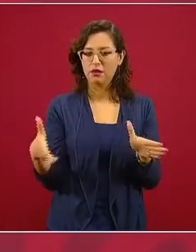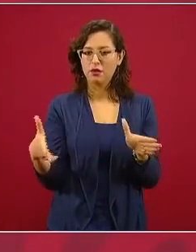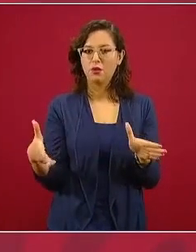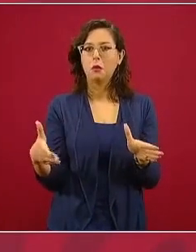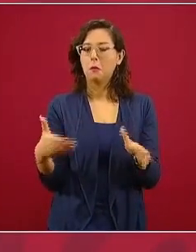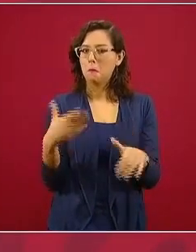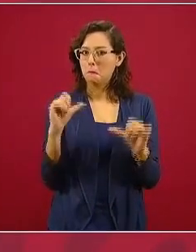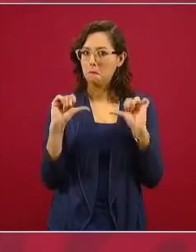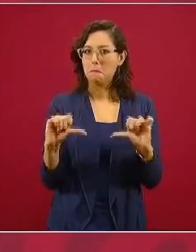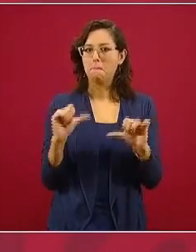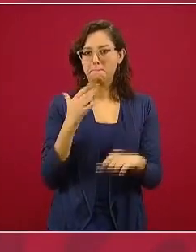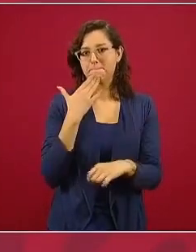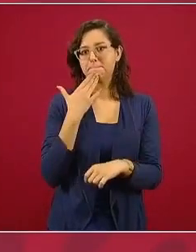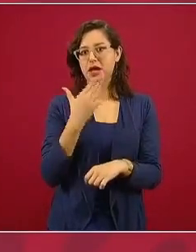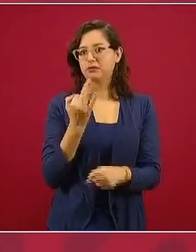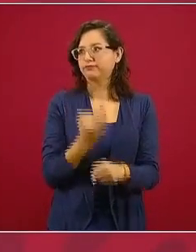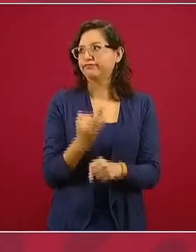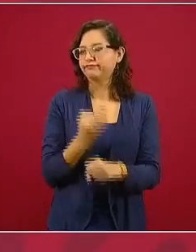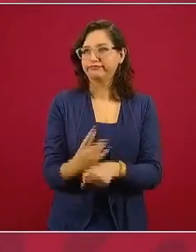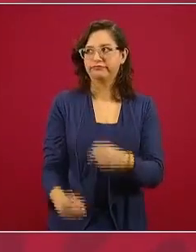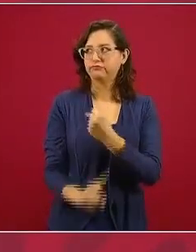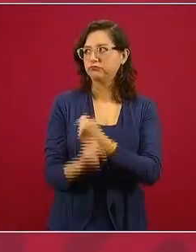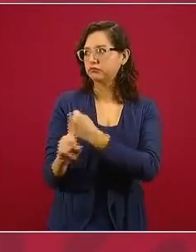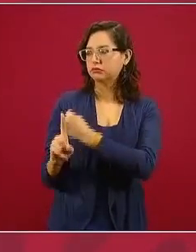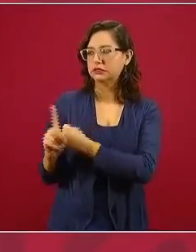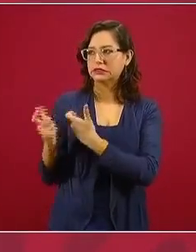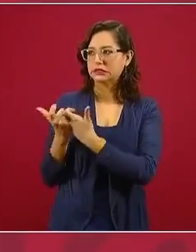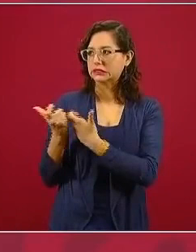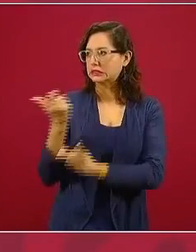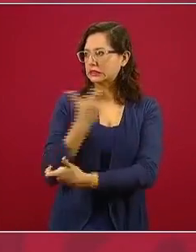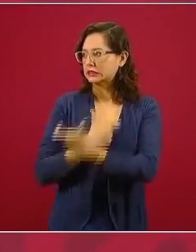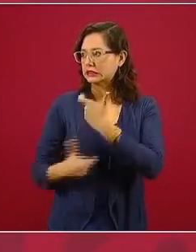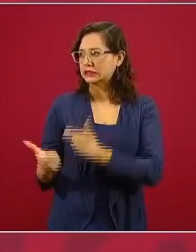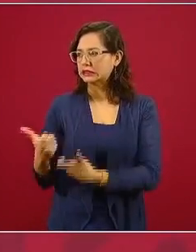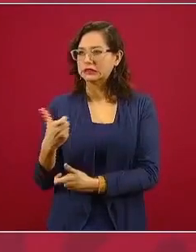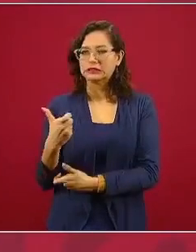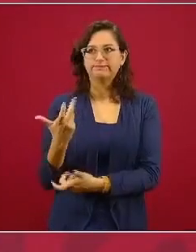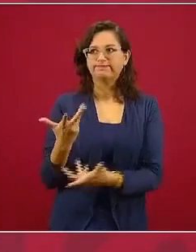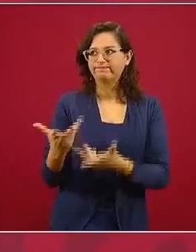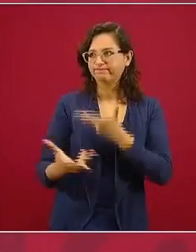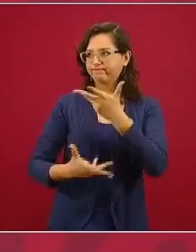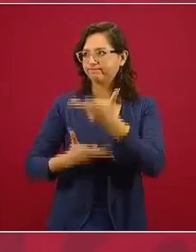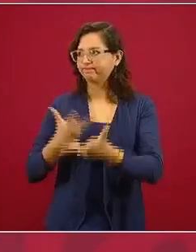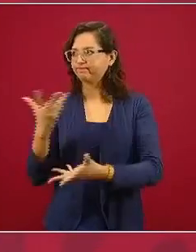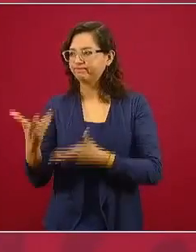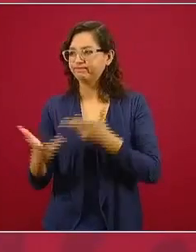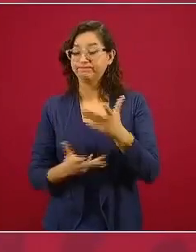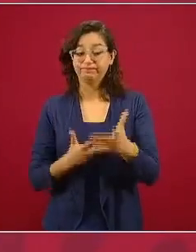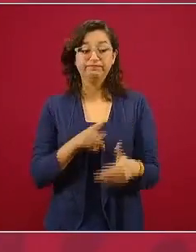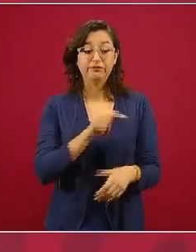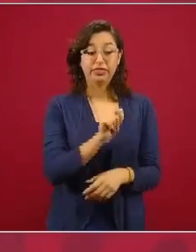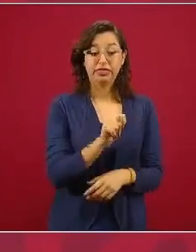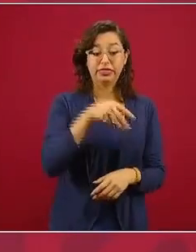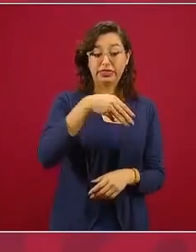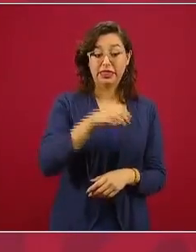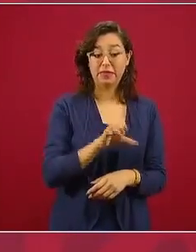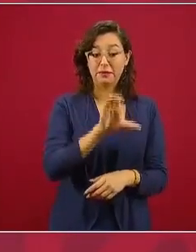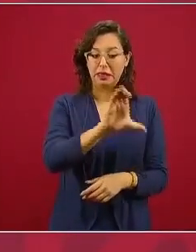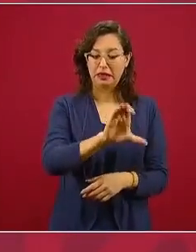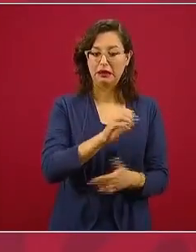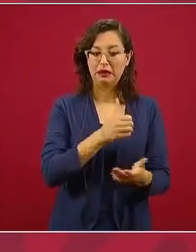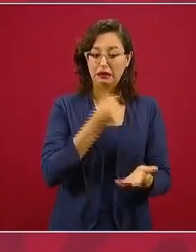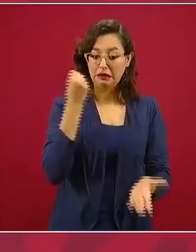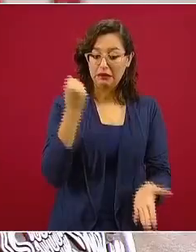en estos tiempos, que va a ayudar mucho a la economía de los 3